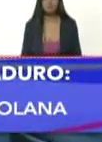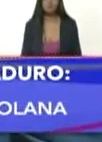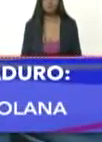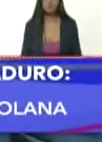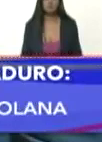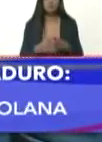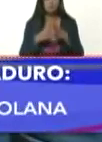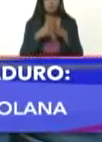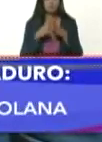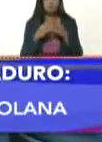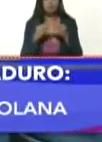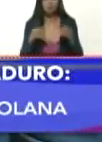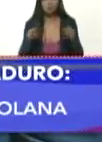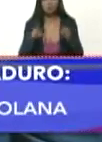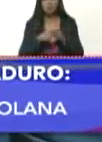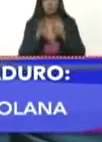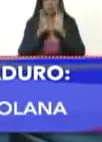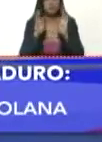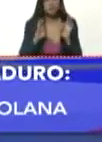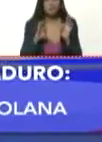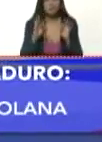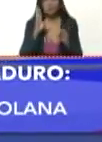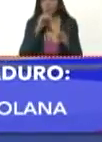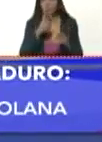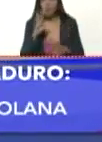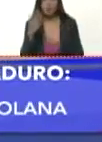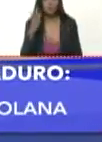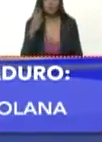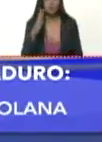Todo eso, sin lugar a dudas,